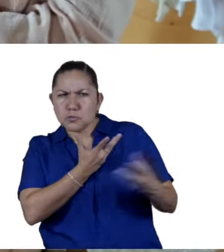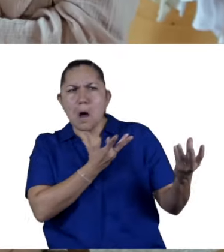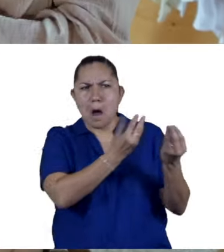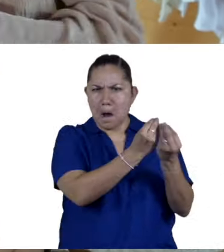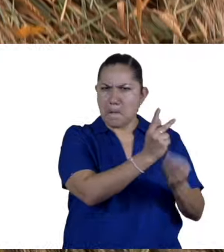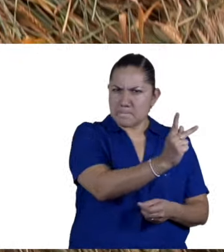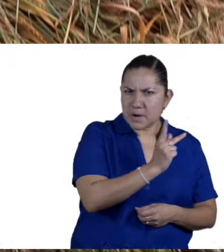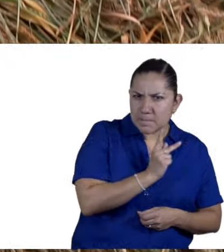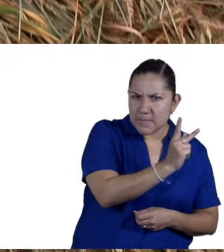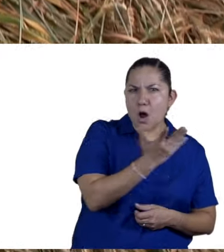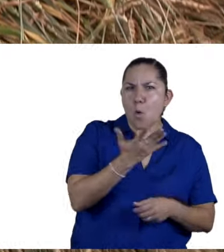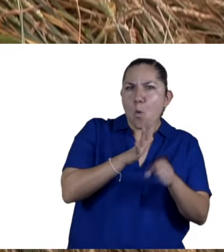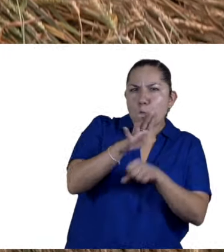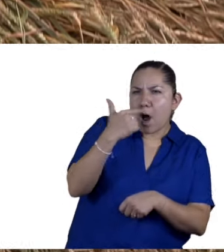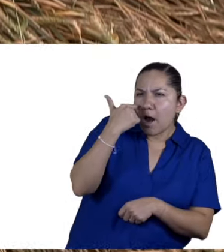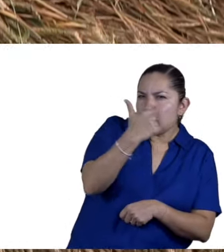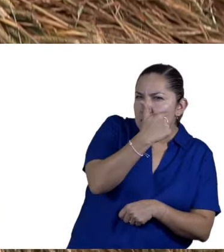preferencias e identificaciones.